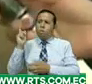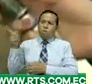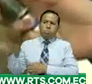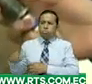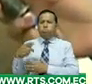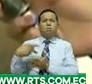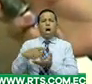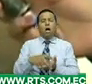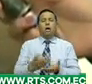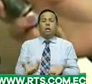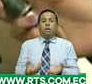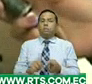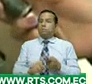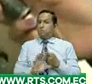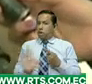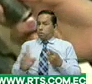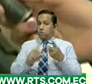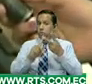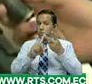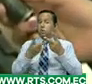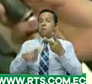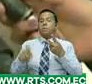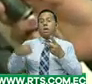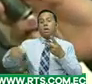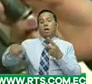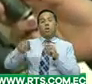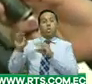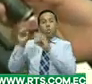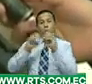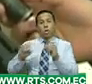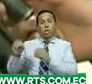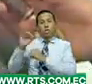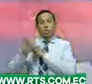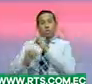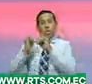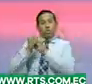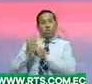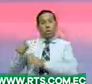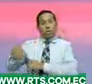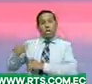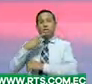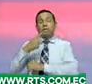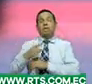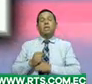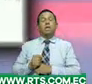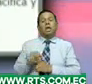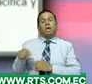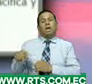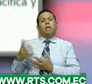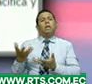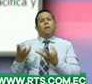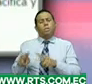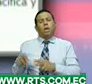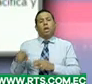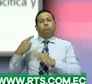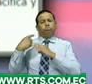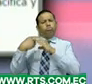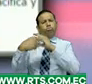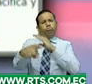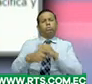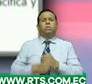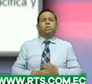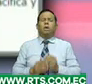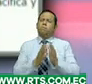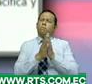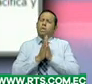único. En esa misma línea, la misión de observadores internacionales de la Organización de Estados Americanos, en un comunicado pidió se resuelva